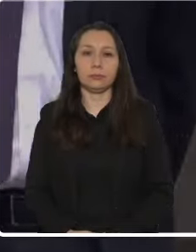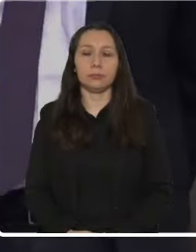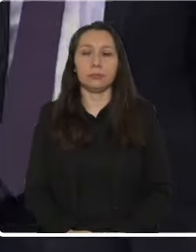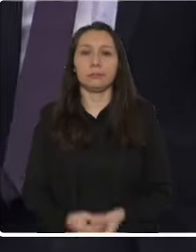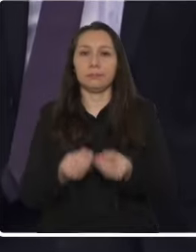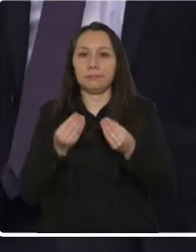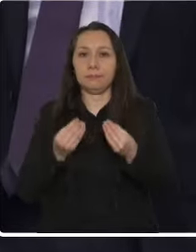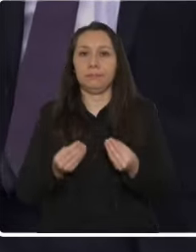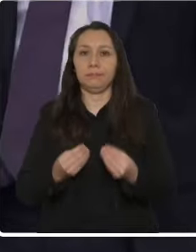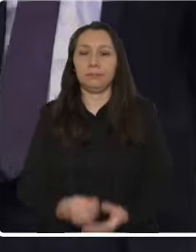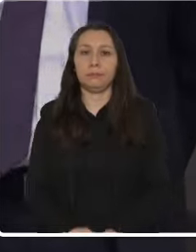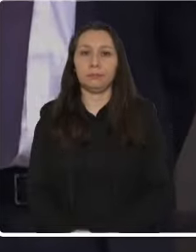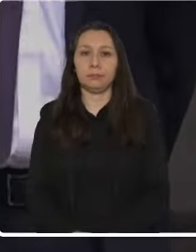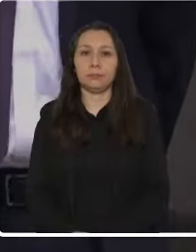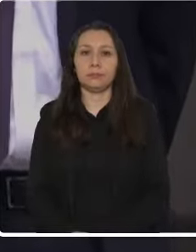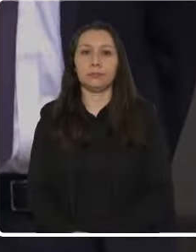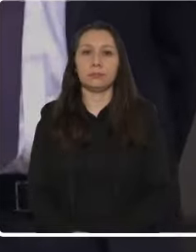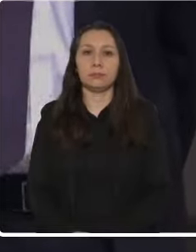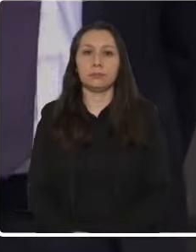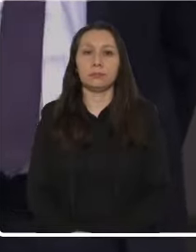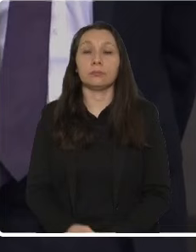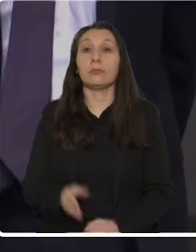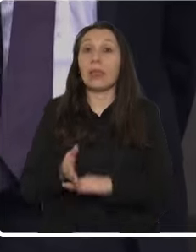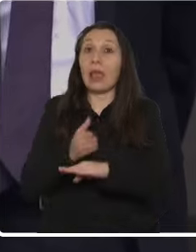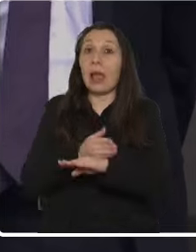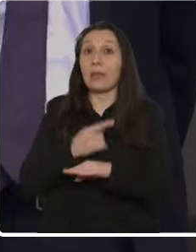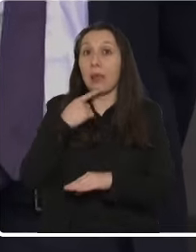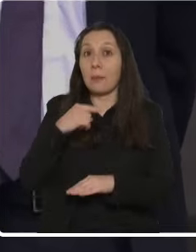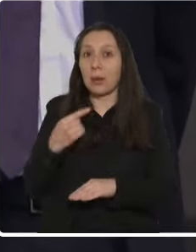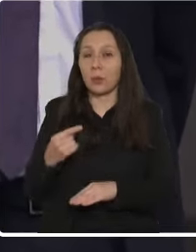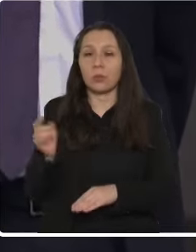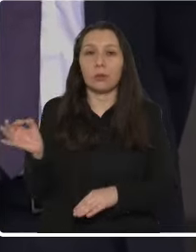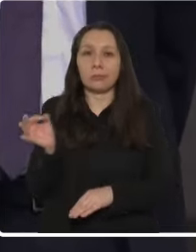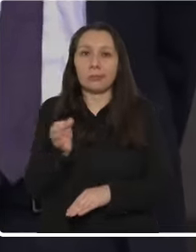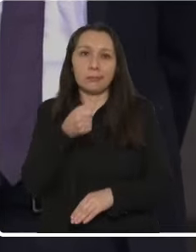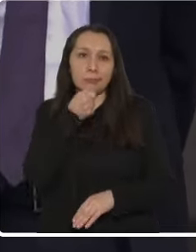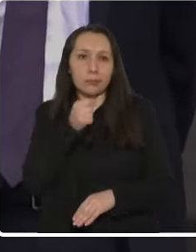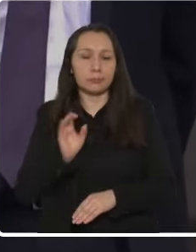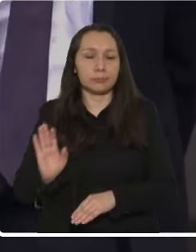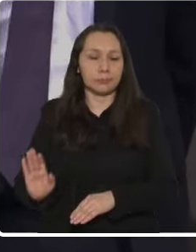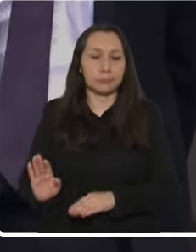Bien. ¿Ministra? Sí, antes de las preguntas. Y